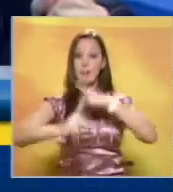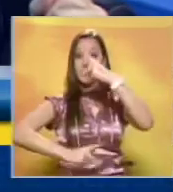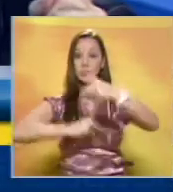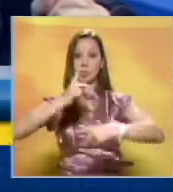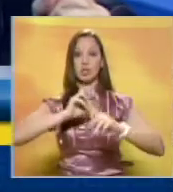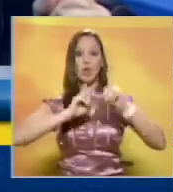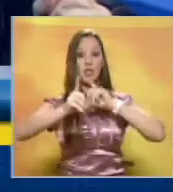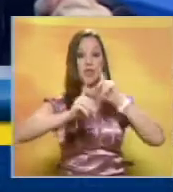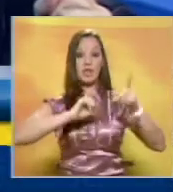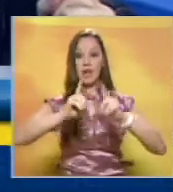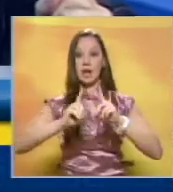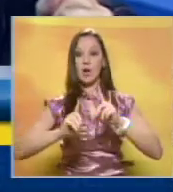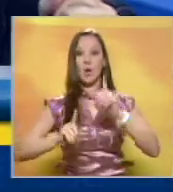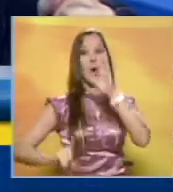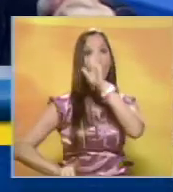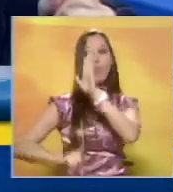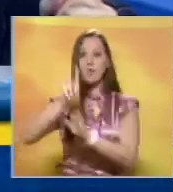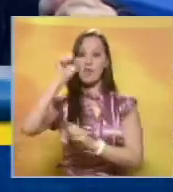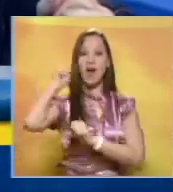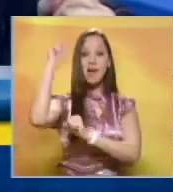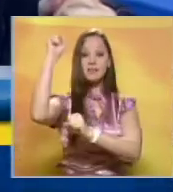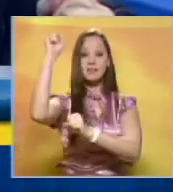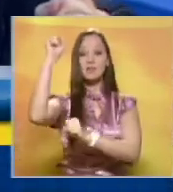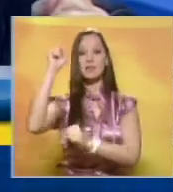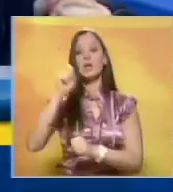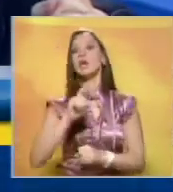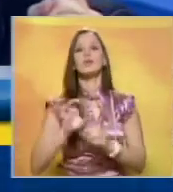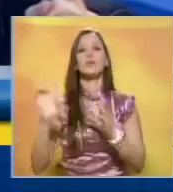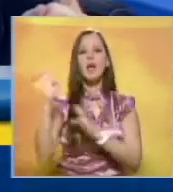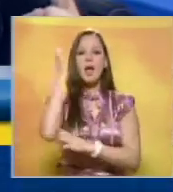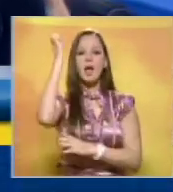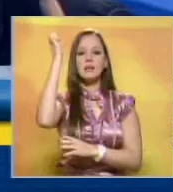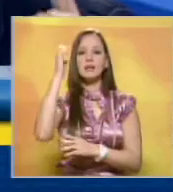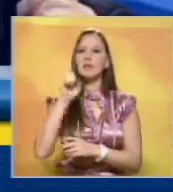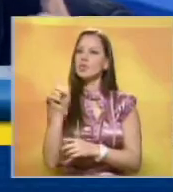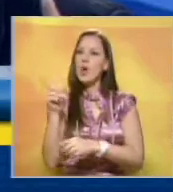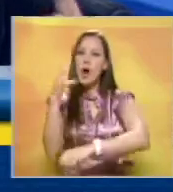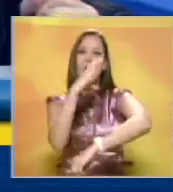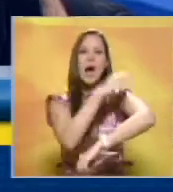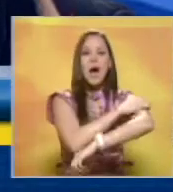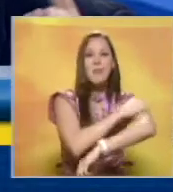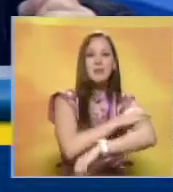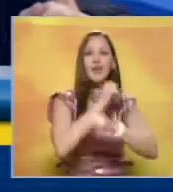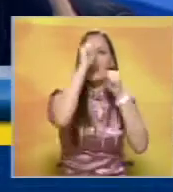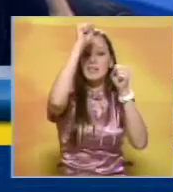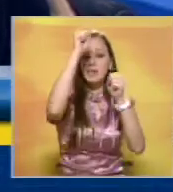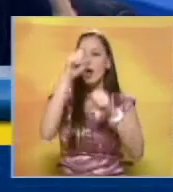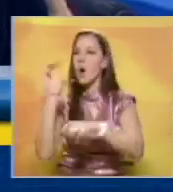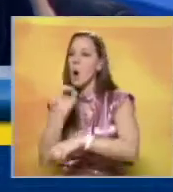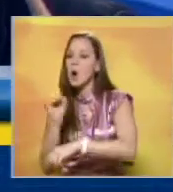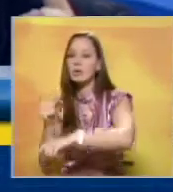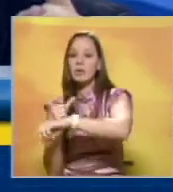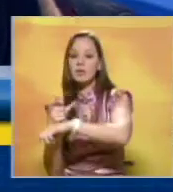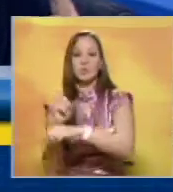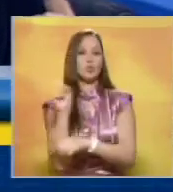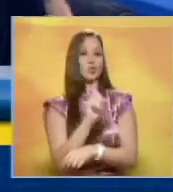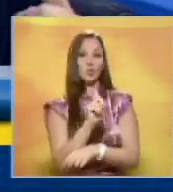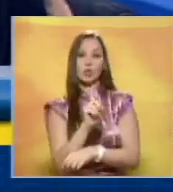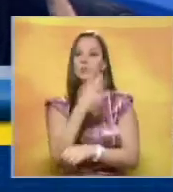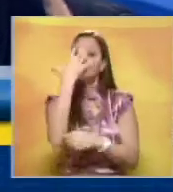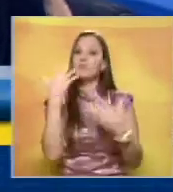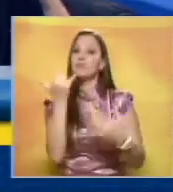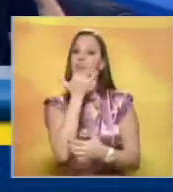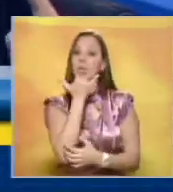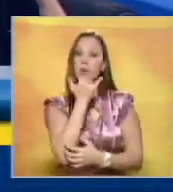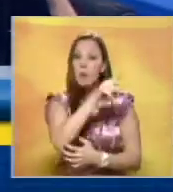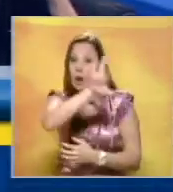exitoso, no que sea exitoso para la oposición o para el gobierno. Se equivocan de cabo a rabo quien está entendiendo el